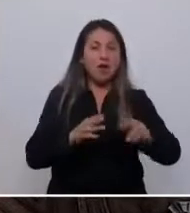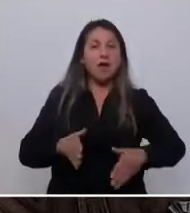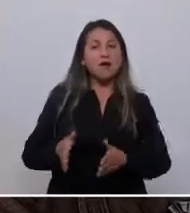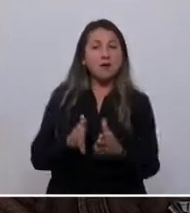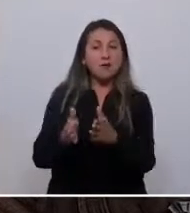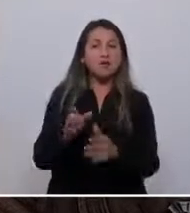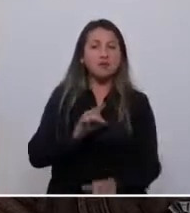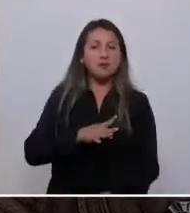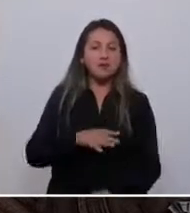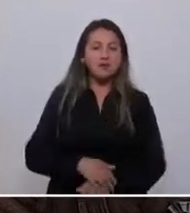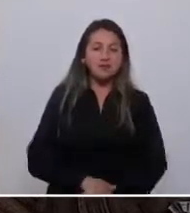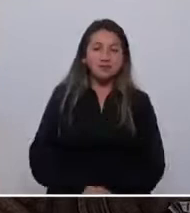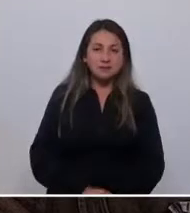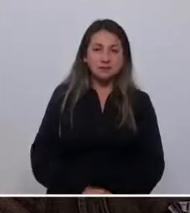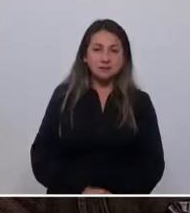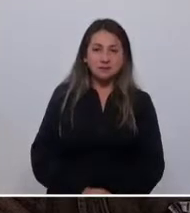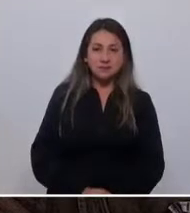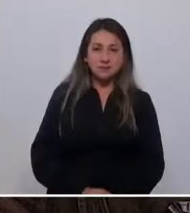de Chile.